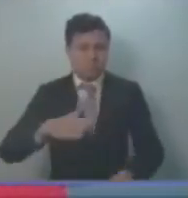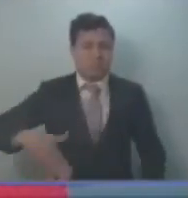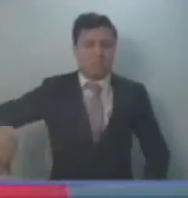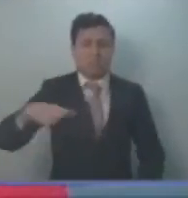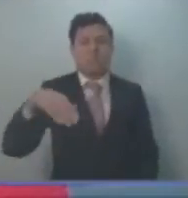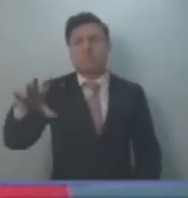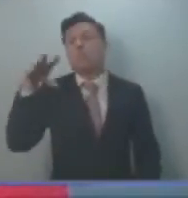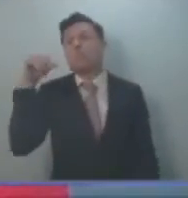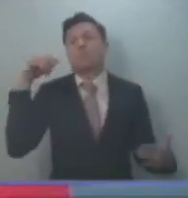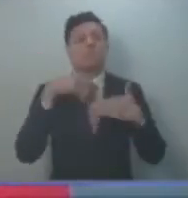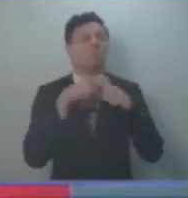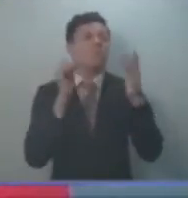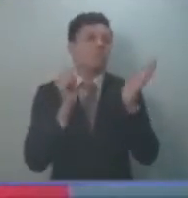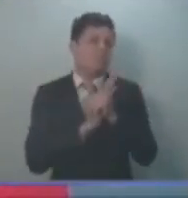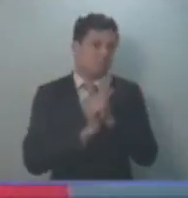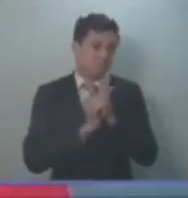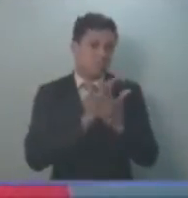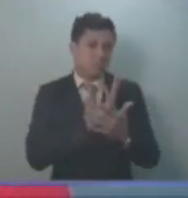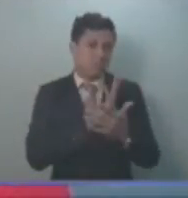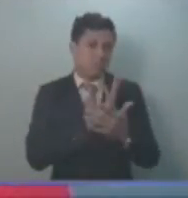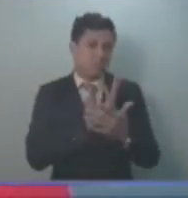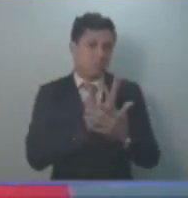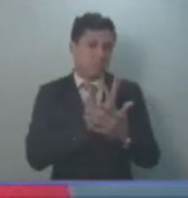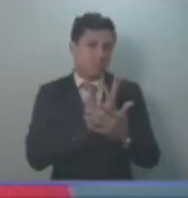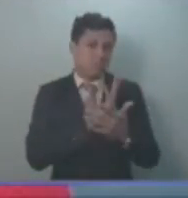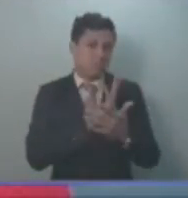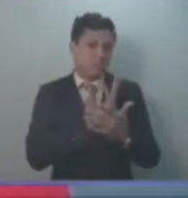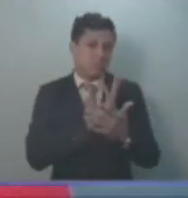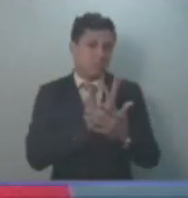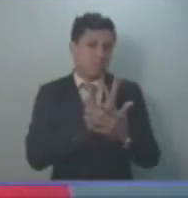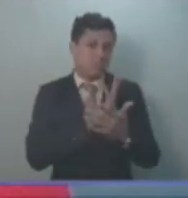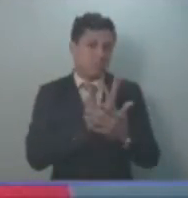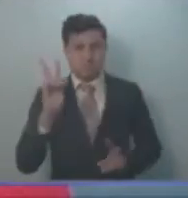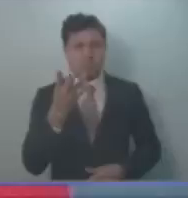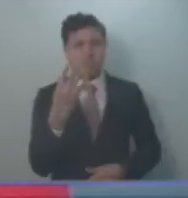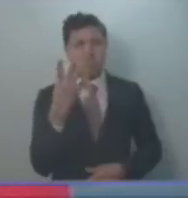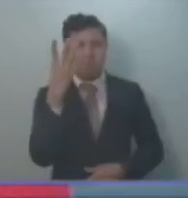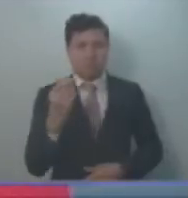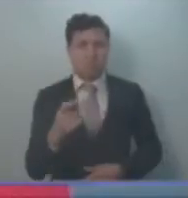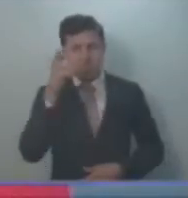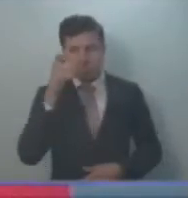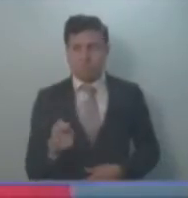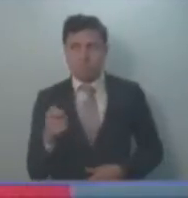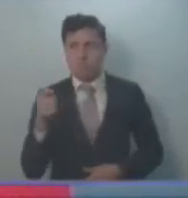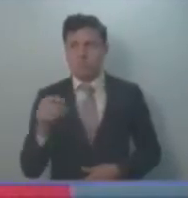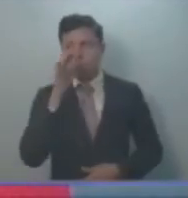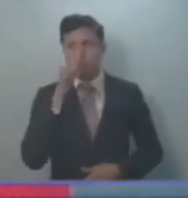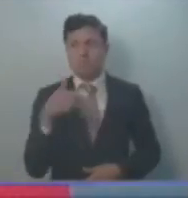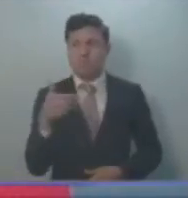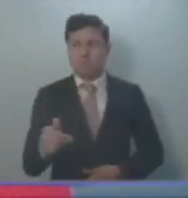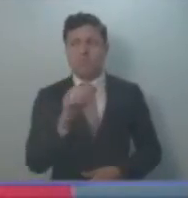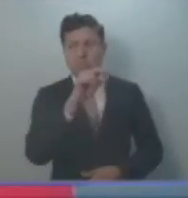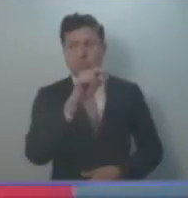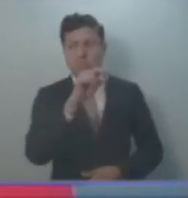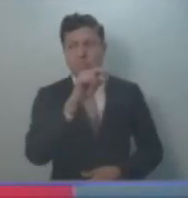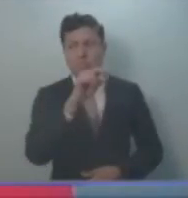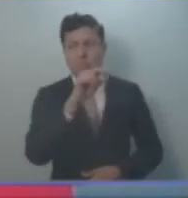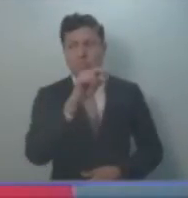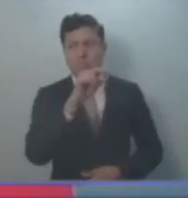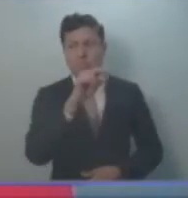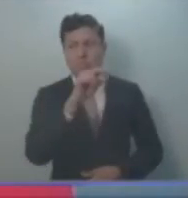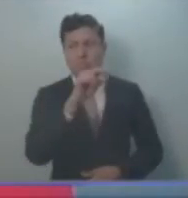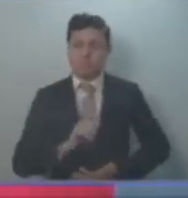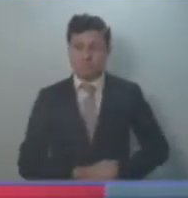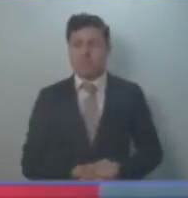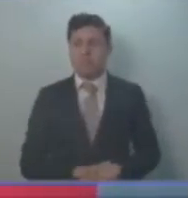dado en el Salón Azul del Palacio Legislativo San Salvador a los 14 días del mes de febrero del año 2019.